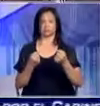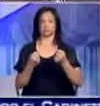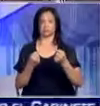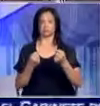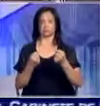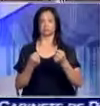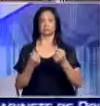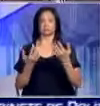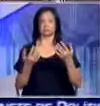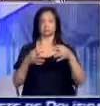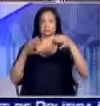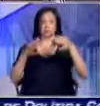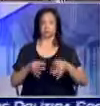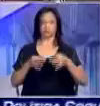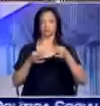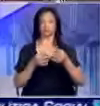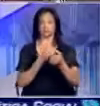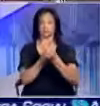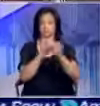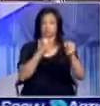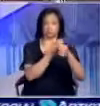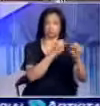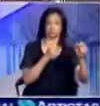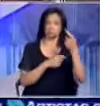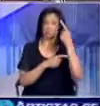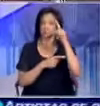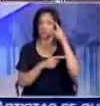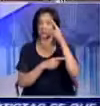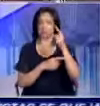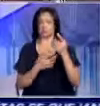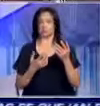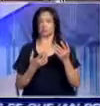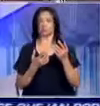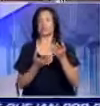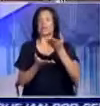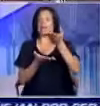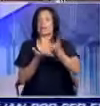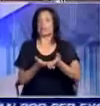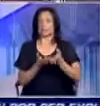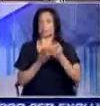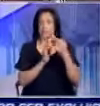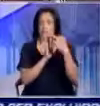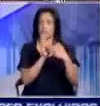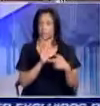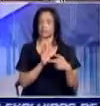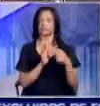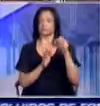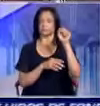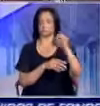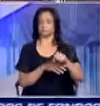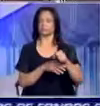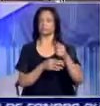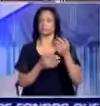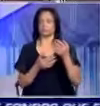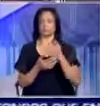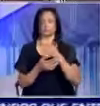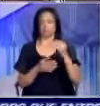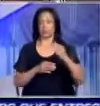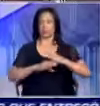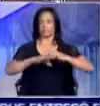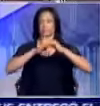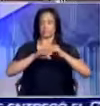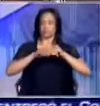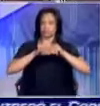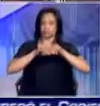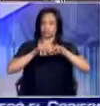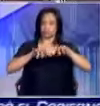fortalecer las medidas de seguridad para garantizar el protocolo y evitar